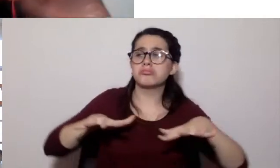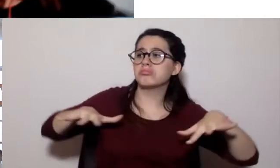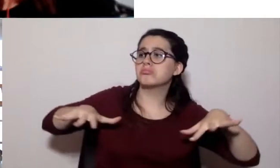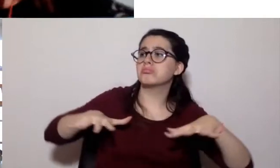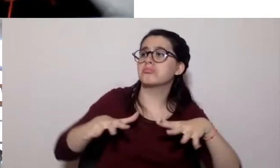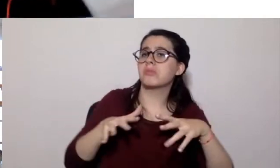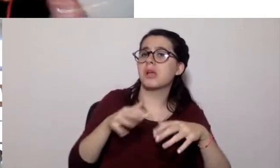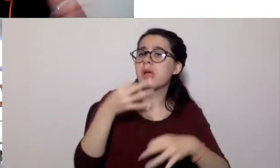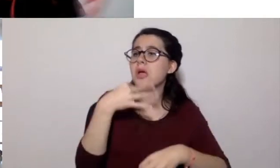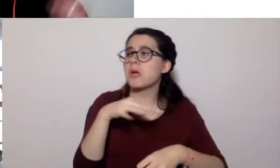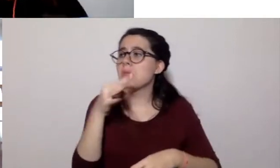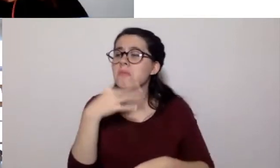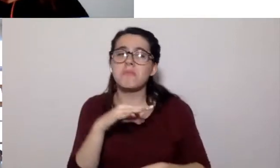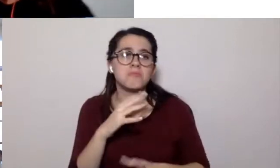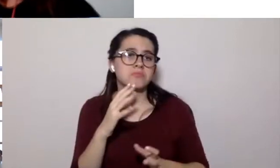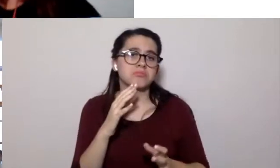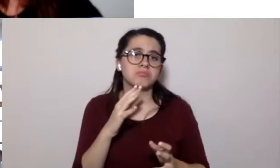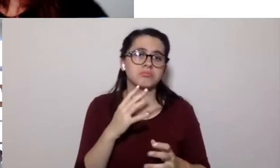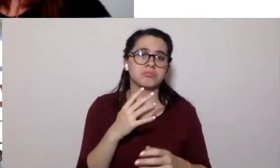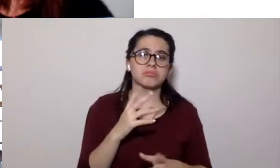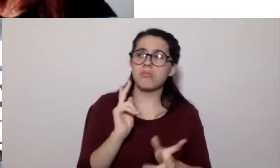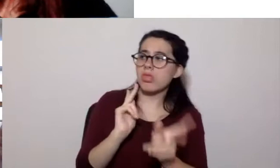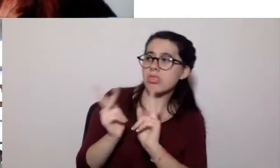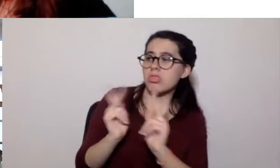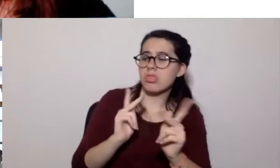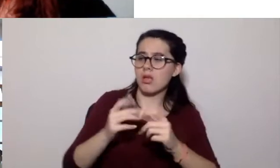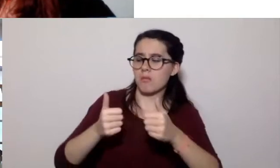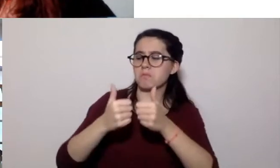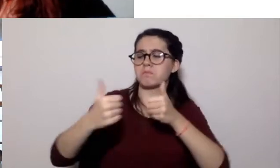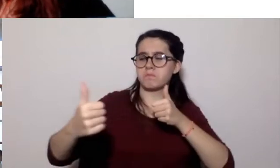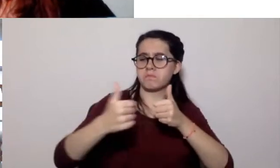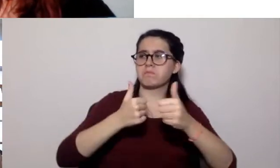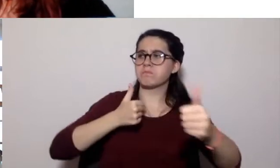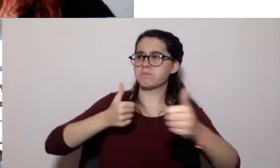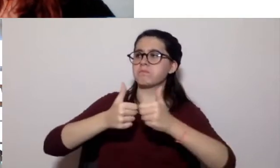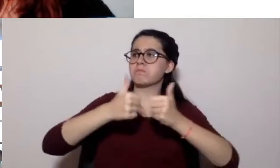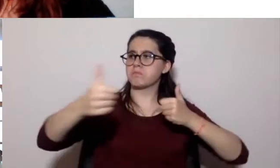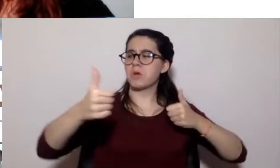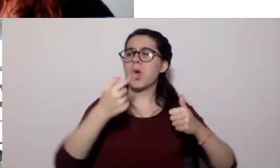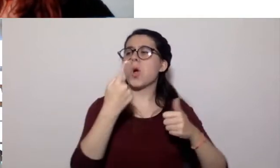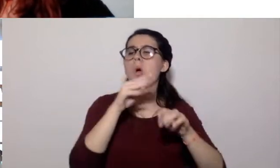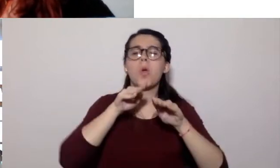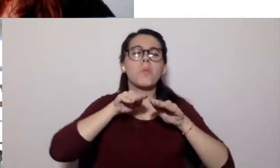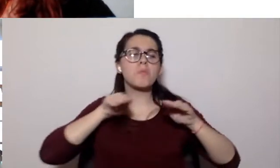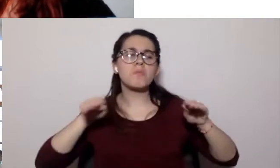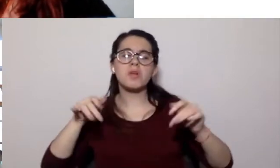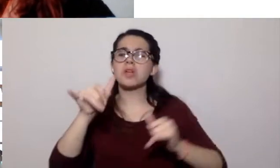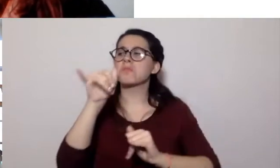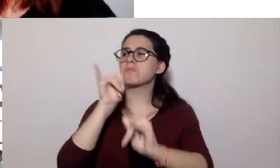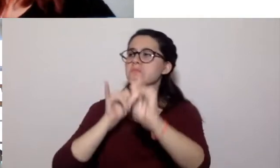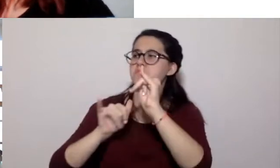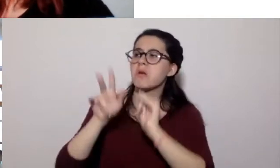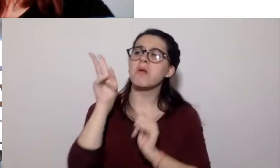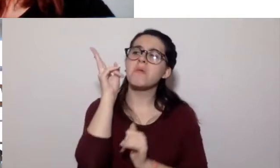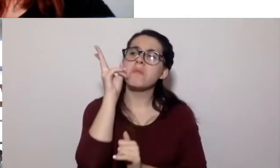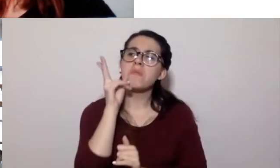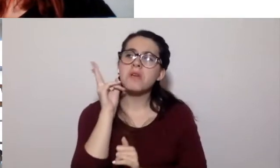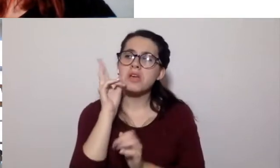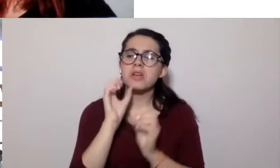sana distancia. Exacto, pero con sana distancia de un metro, echando vinito, sin